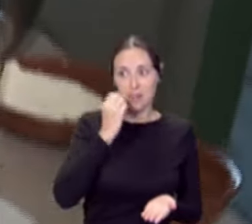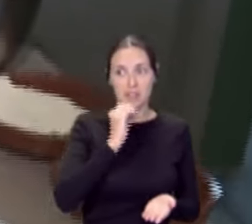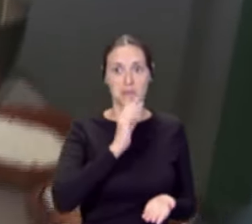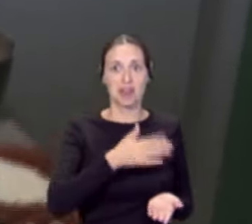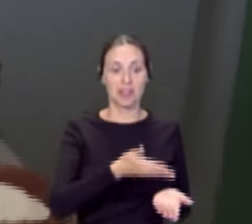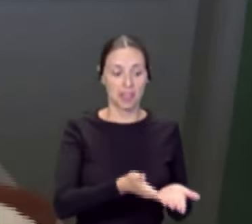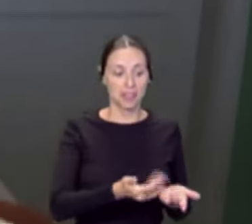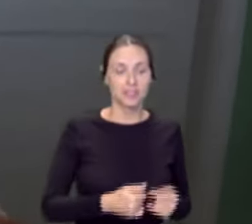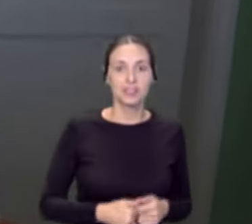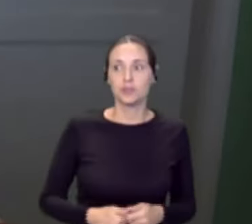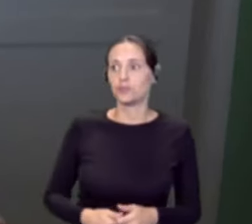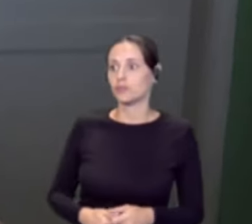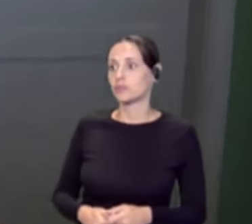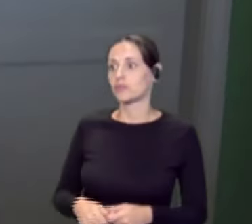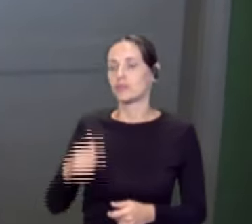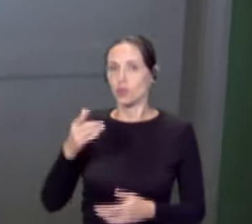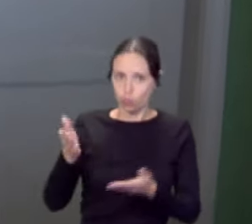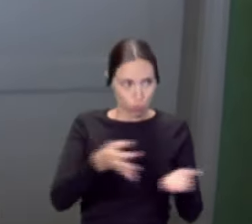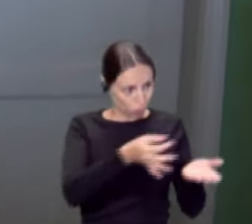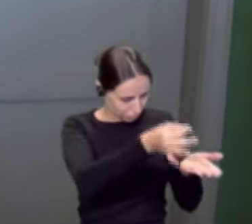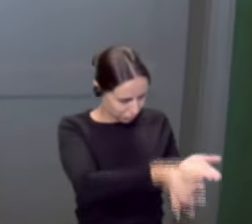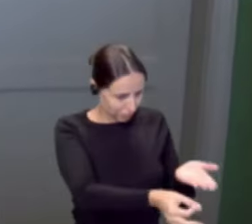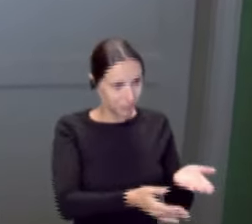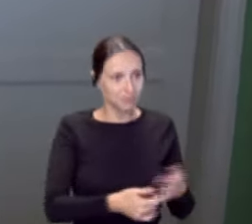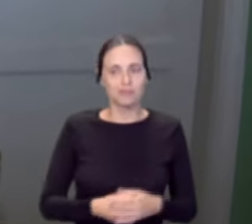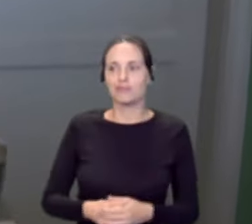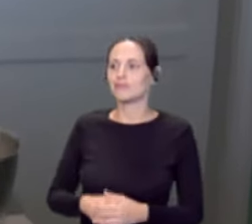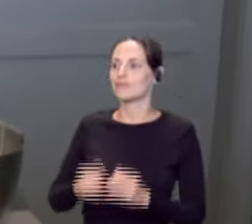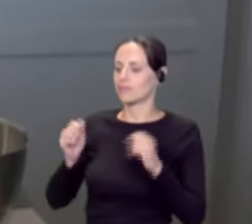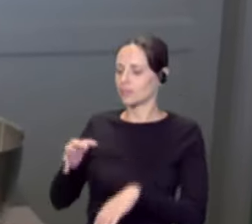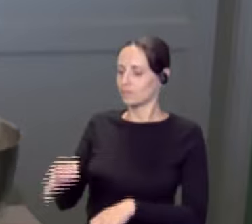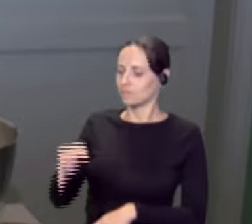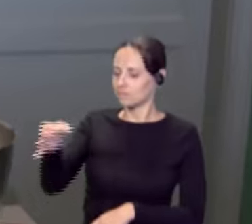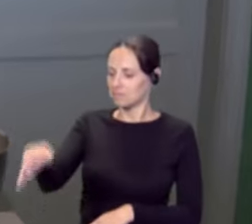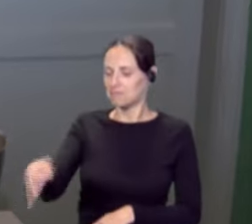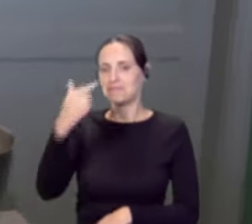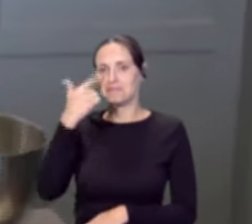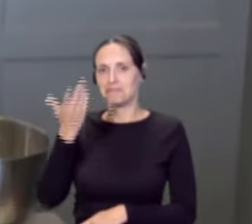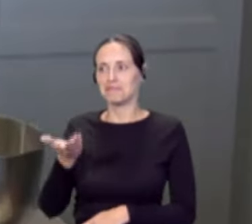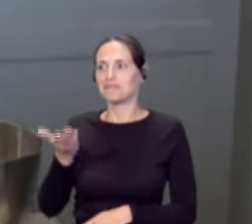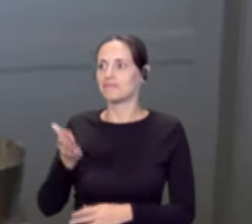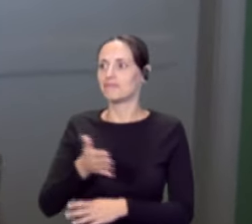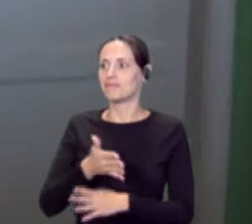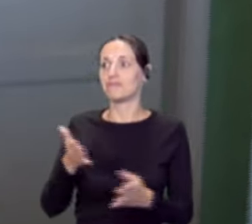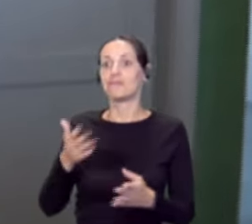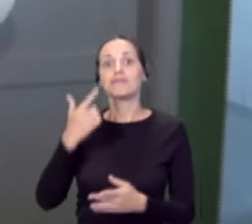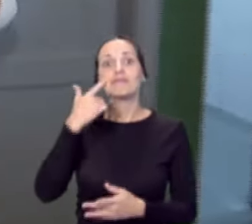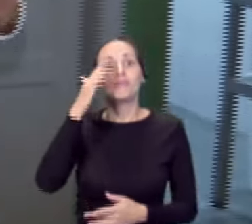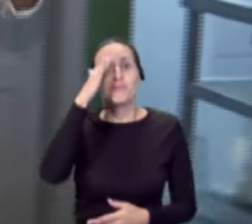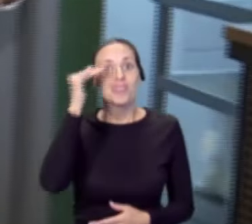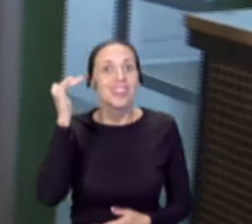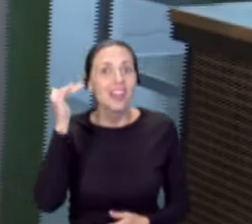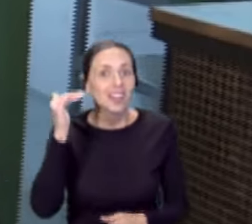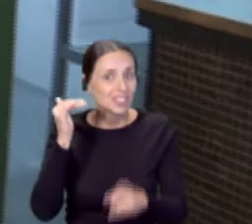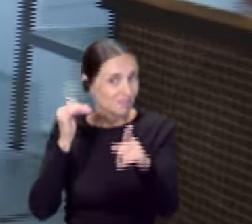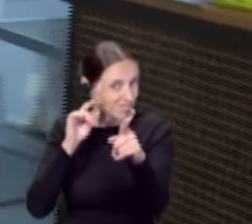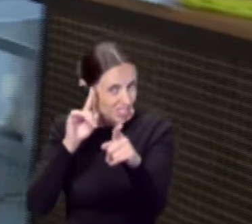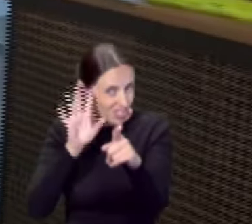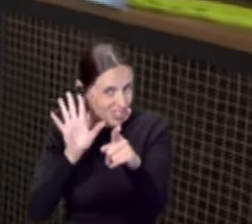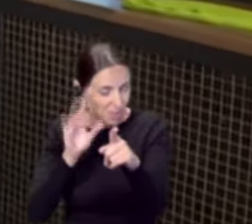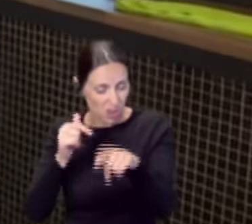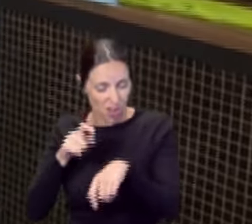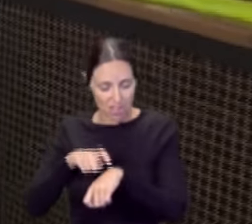Pues bueno, creo Mira, lo voy a dejar para que lo pongas tú. Venga, pues ¿vale? Vamos a ponerlo. Y Pilar, no sé a ti, pero a mí ya a